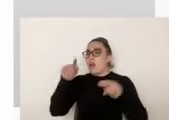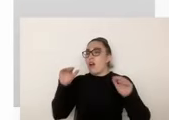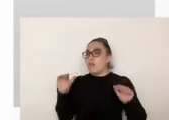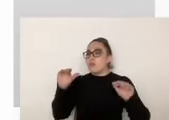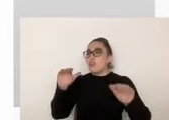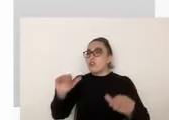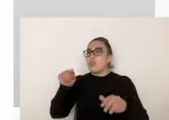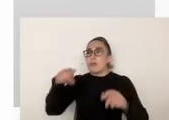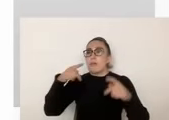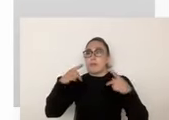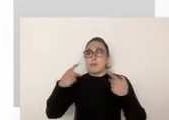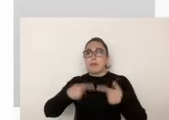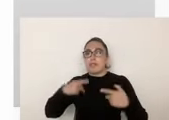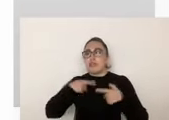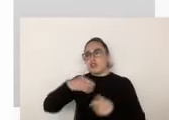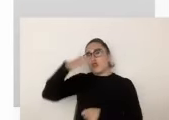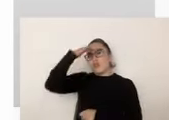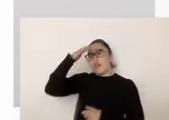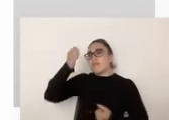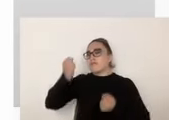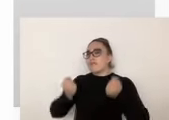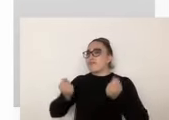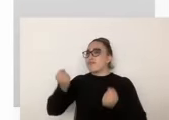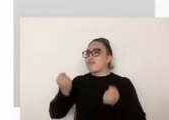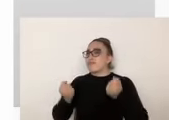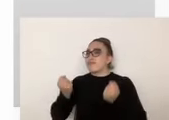piloto o la pilota no tienen